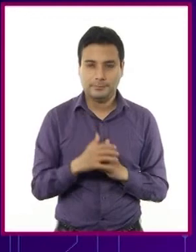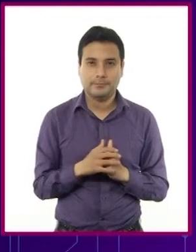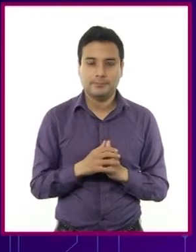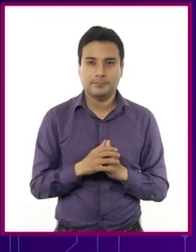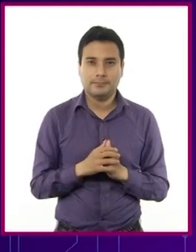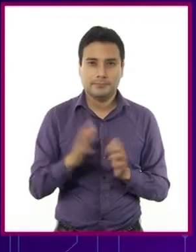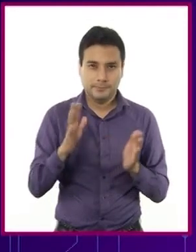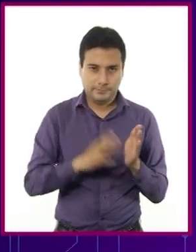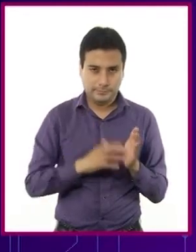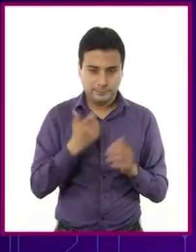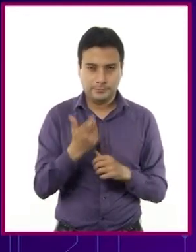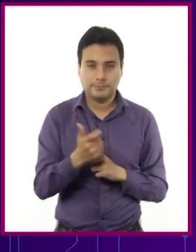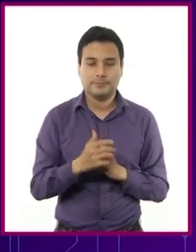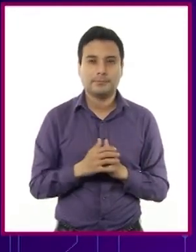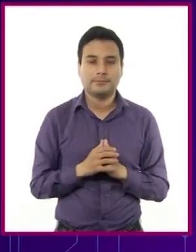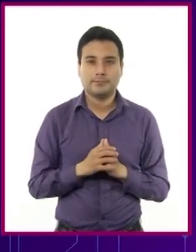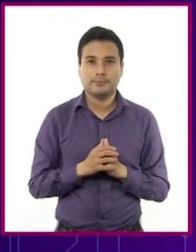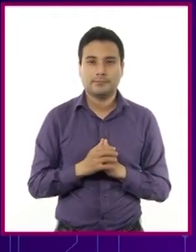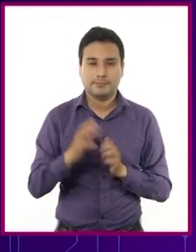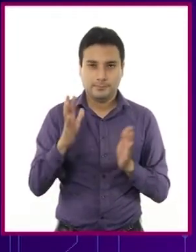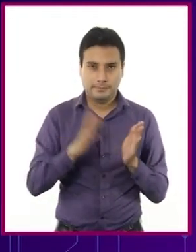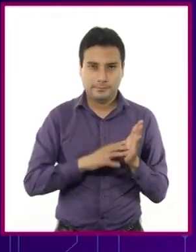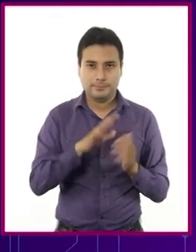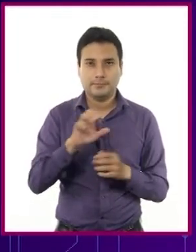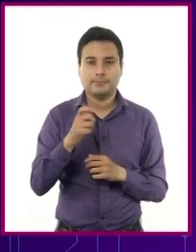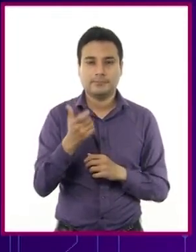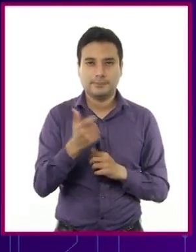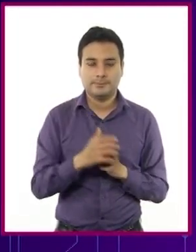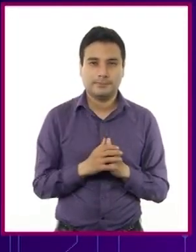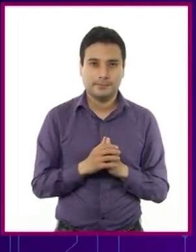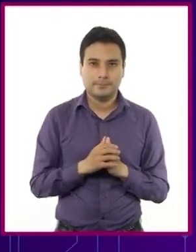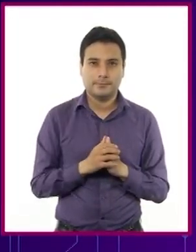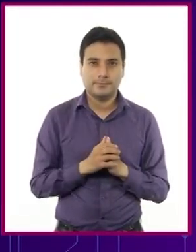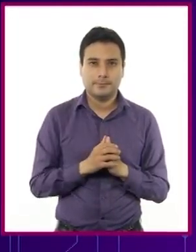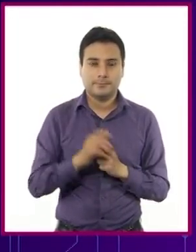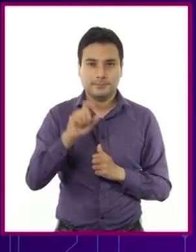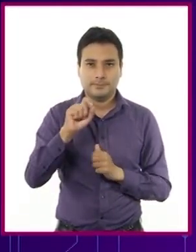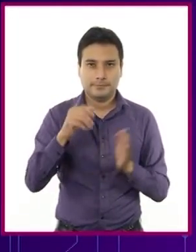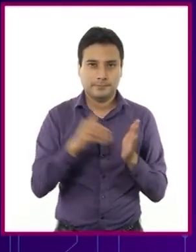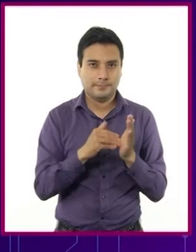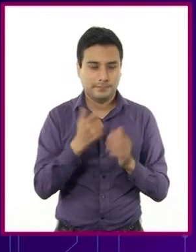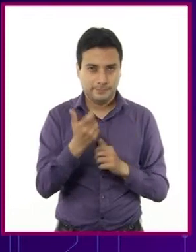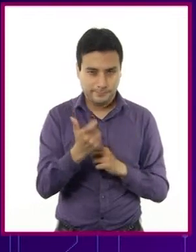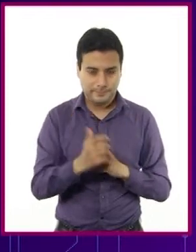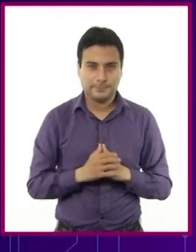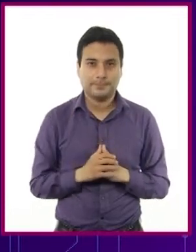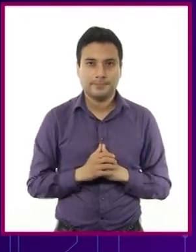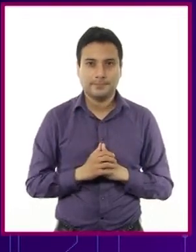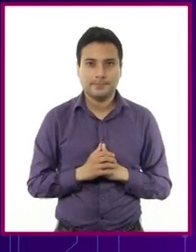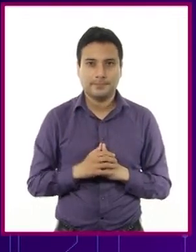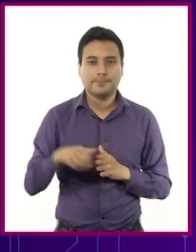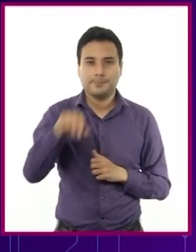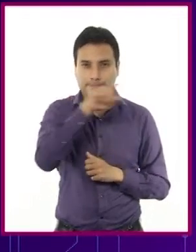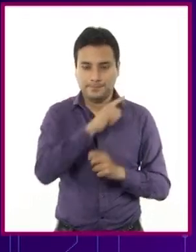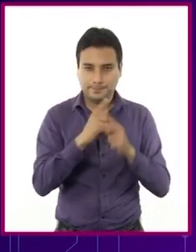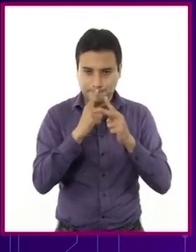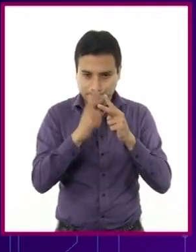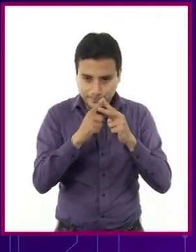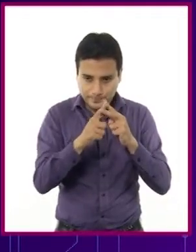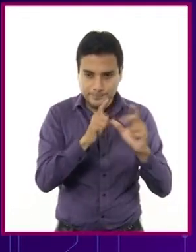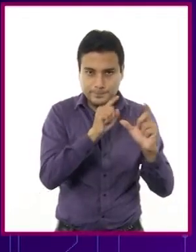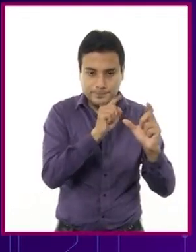pesos, 5,000 pesos, 5,500 pesos y 20,000 pesos. Cuenten ahora los